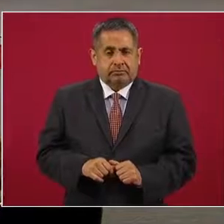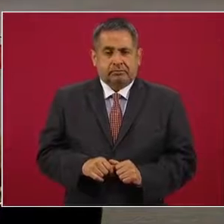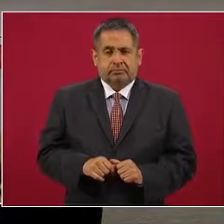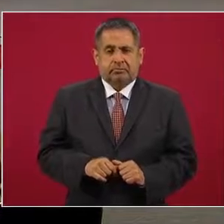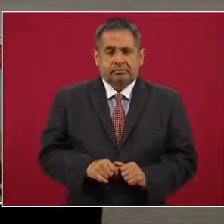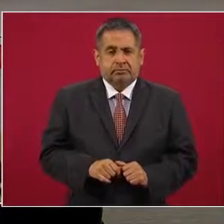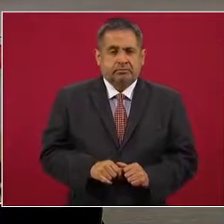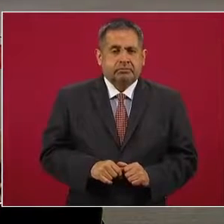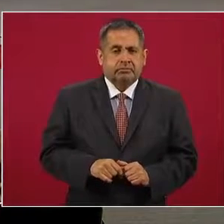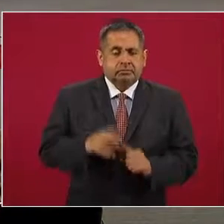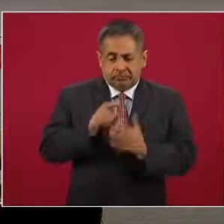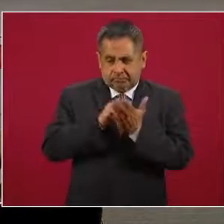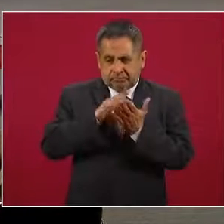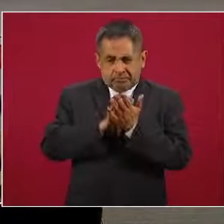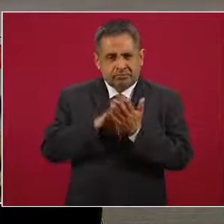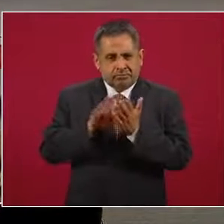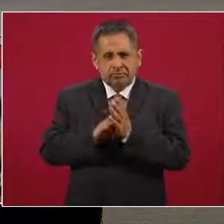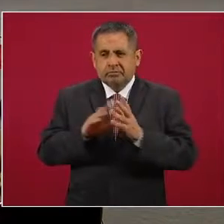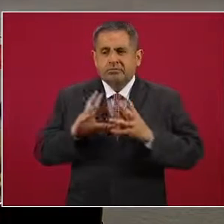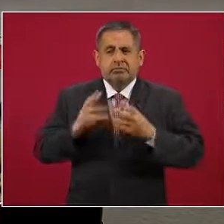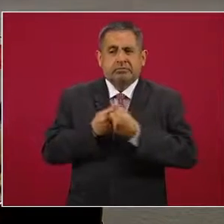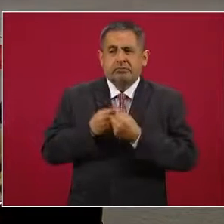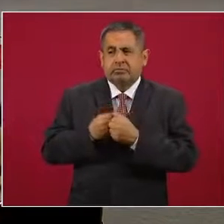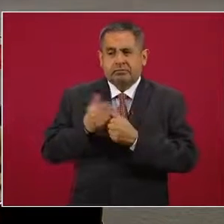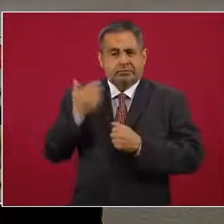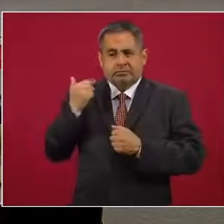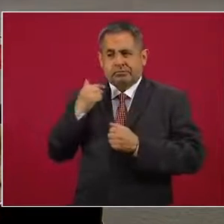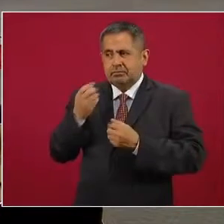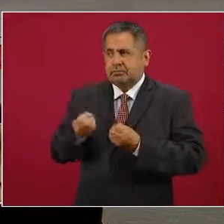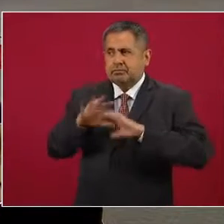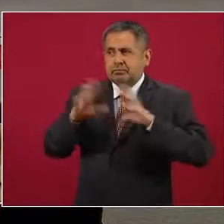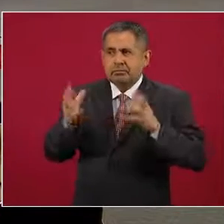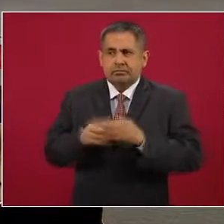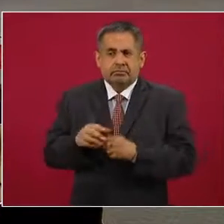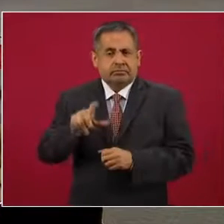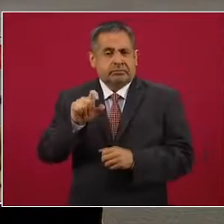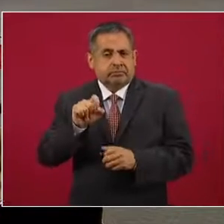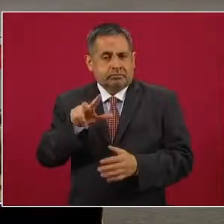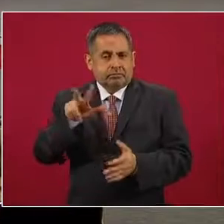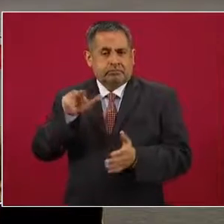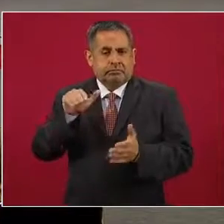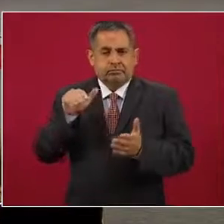Es que se registraron en los últimos días, miren, 28,000,